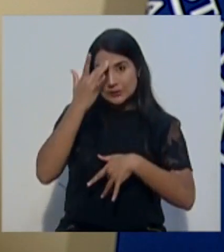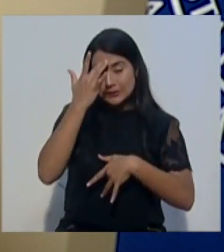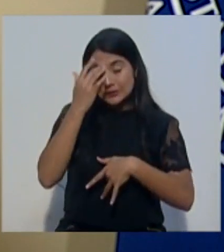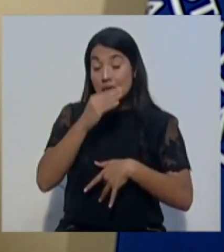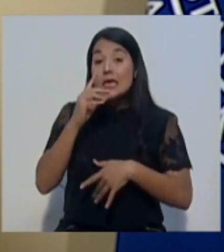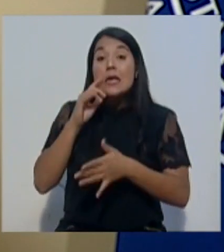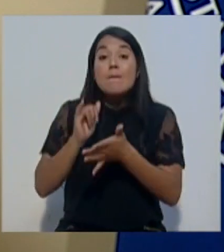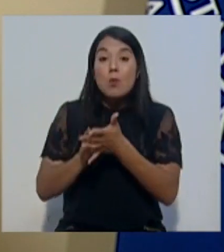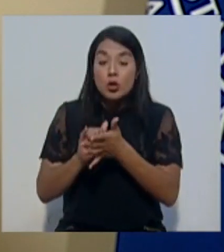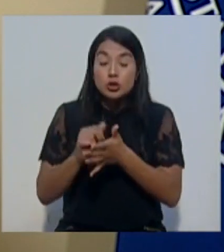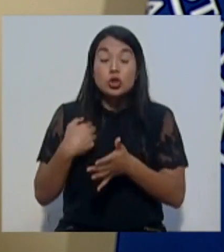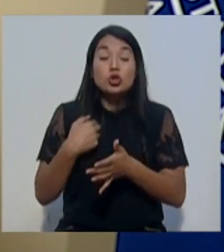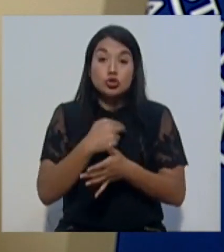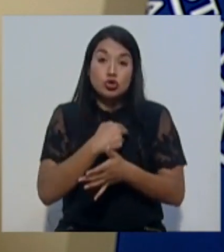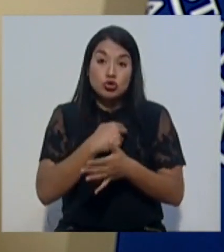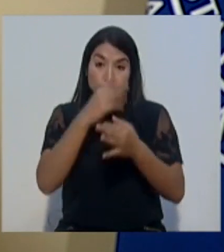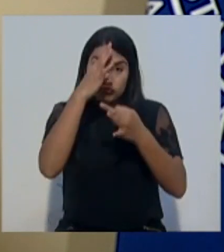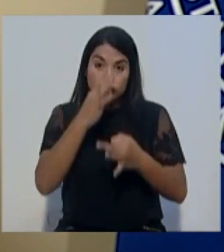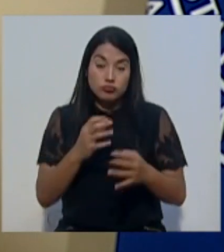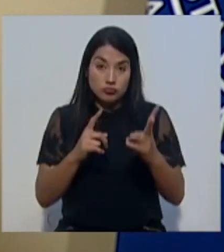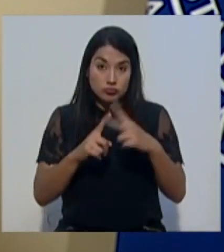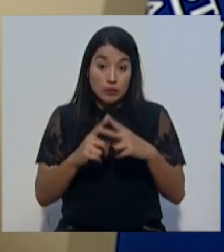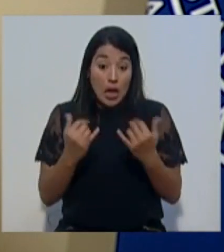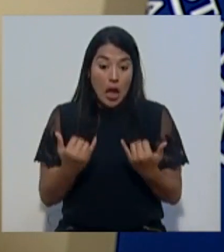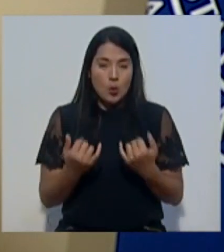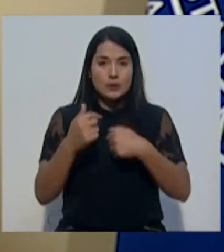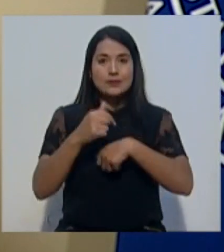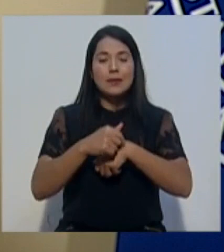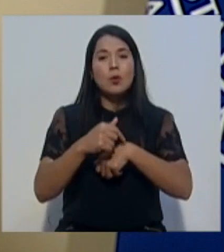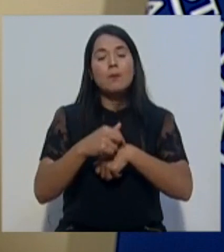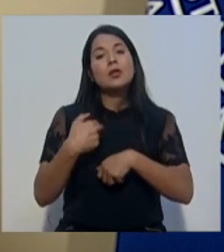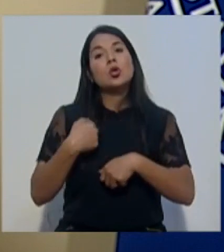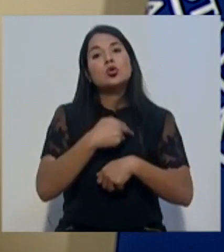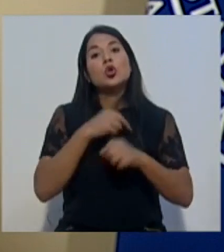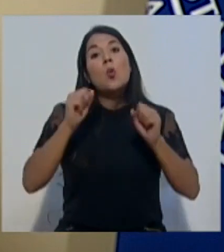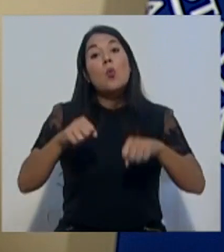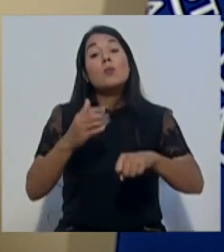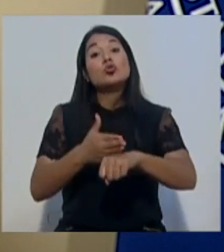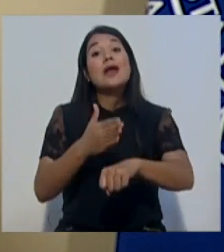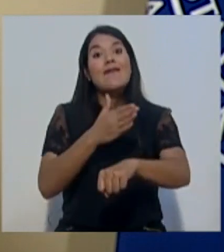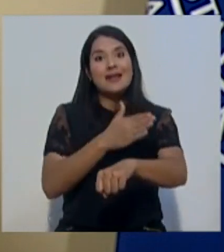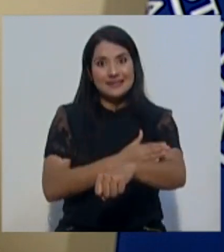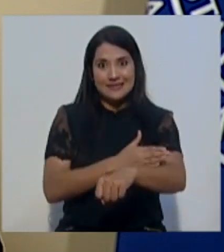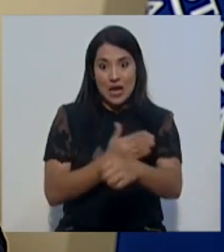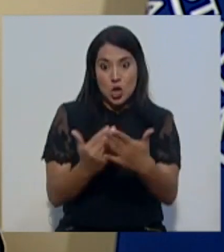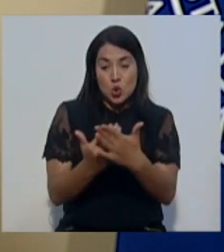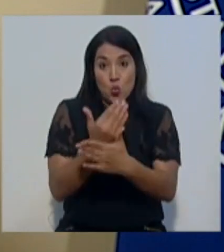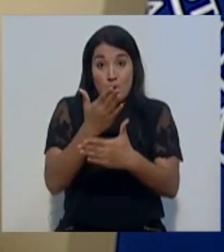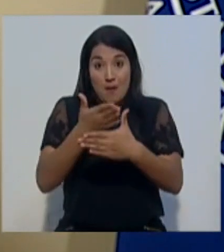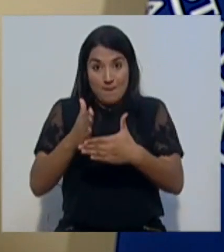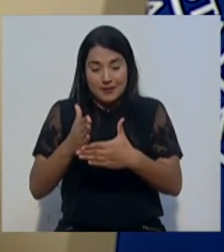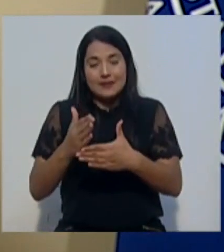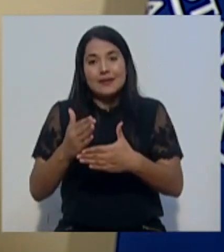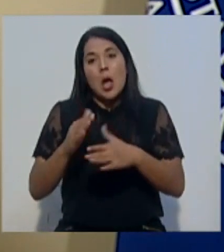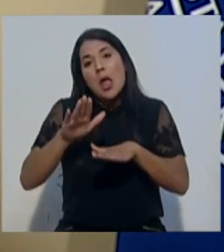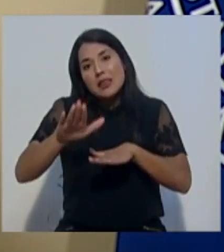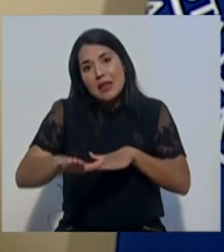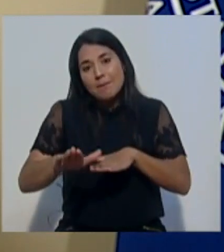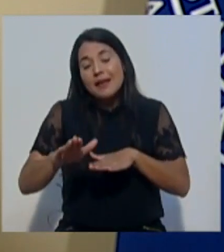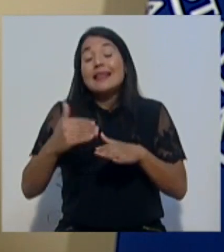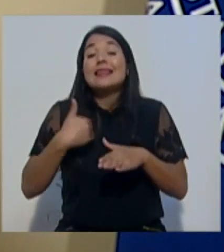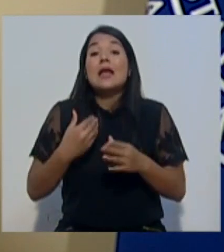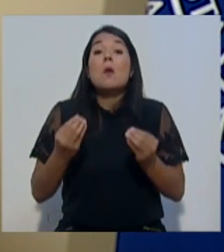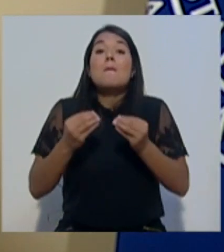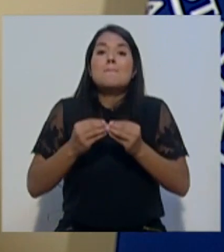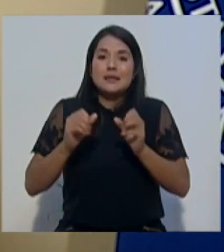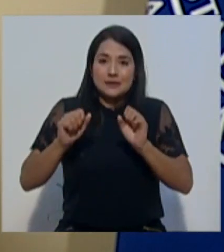y por eso la hemos implementado. Hoy, en este momento en que estamos, vamos a avanzar a un nuevo momento donde tenemos una mayor posibilidad